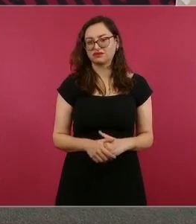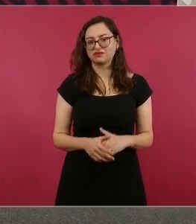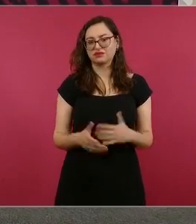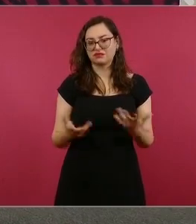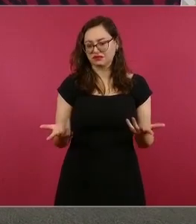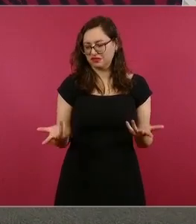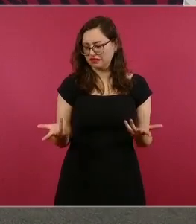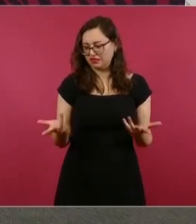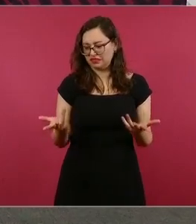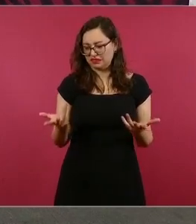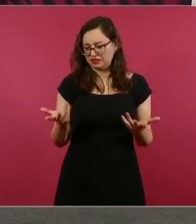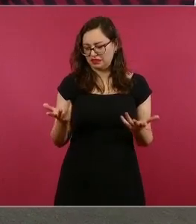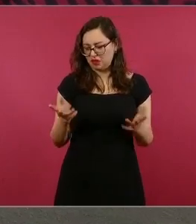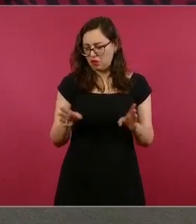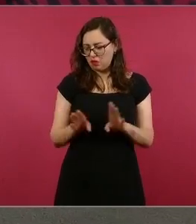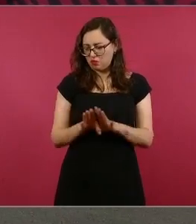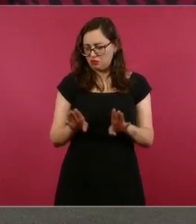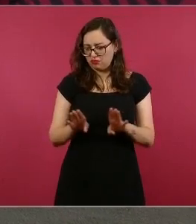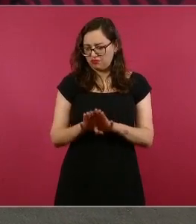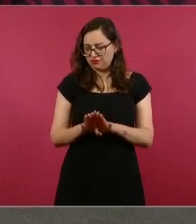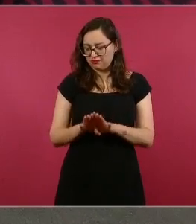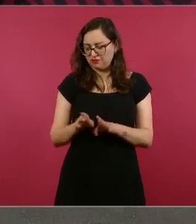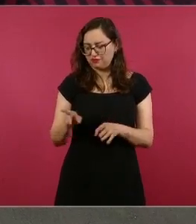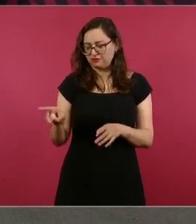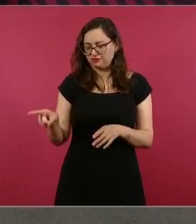así, de manera muy generosa,